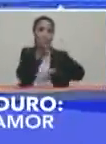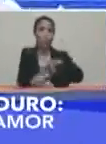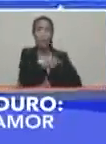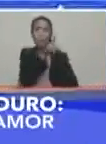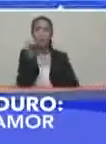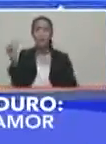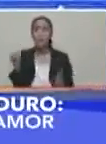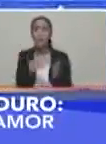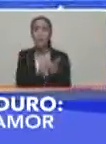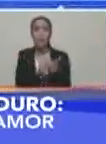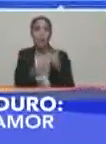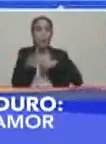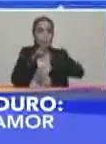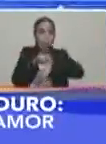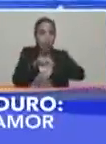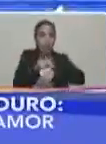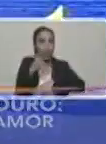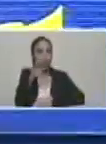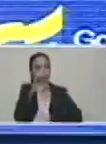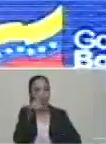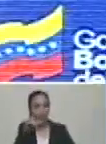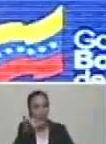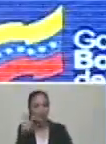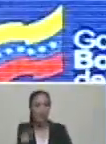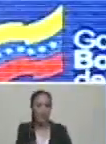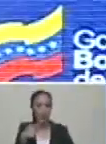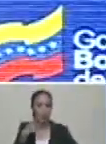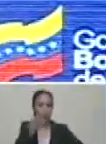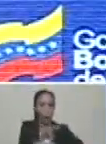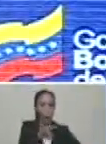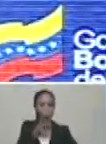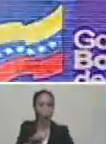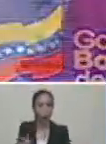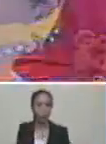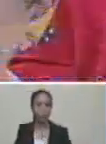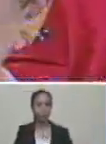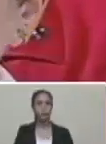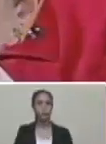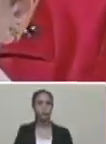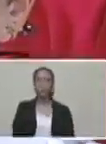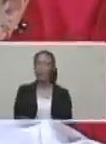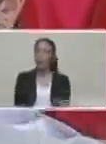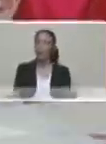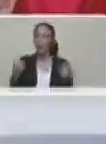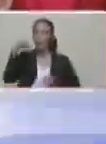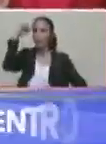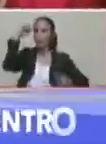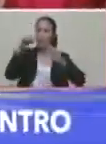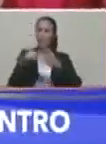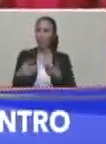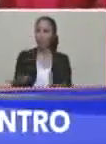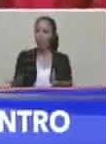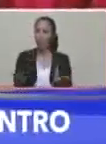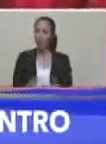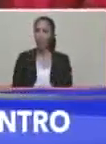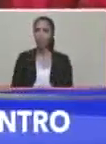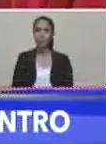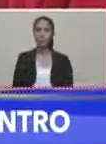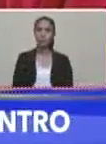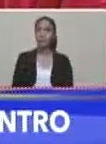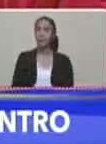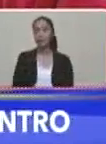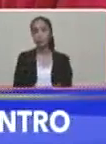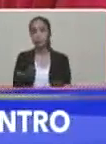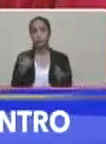médicos integrales comunitarios como tenemos que llegar en el plan de la patria 2025? ¿Cuáles son? Pensemos en futuro, hablemos